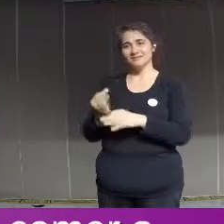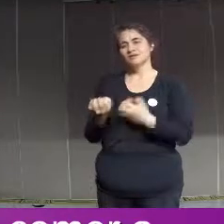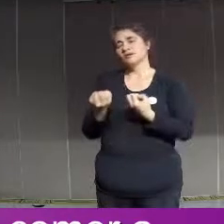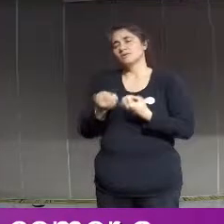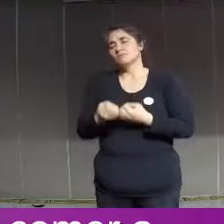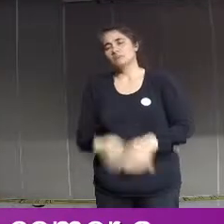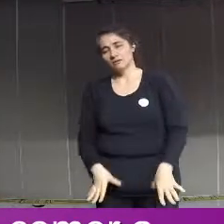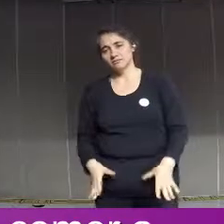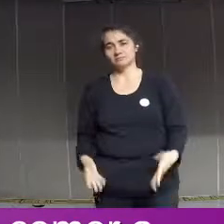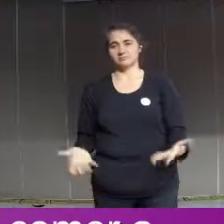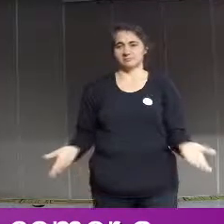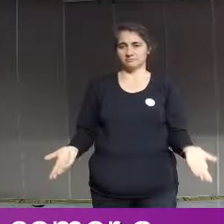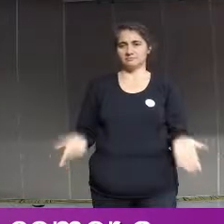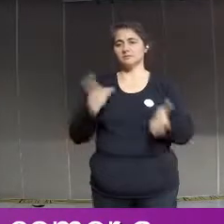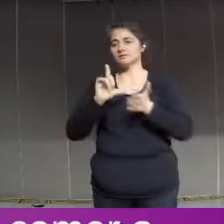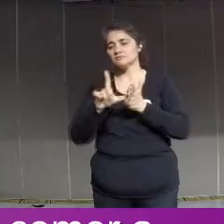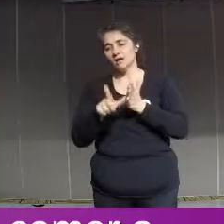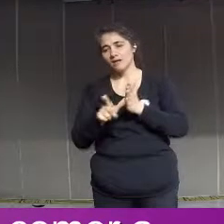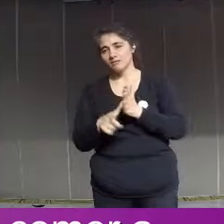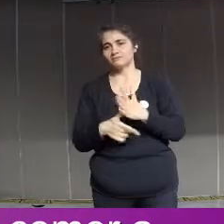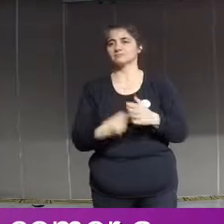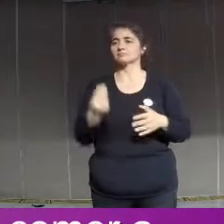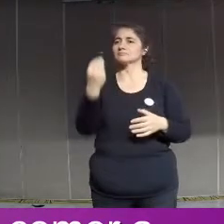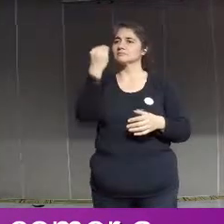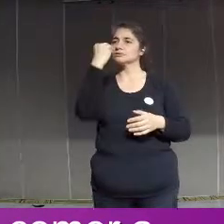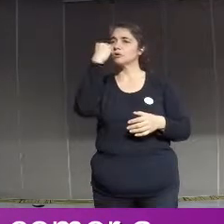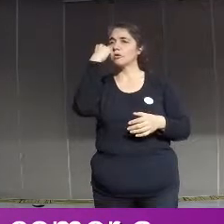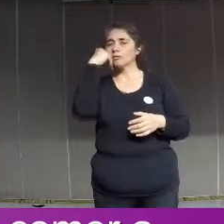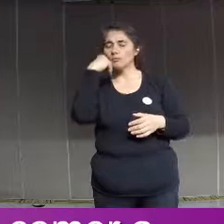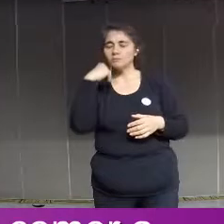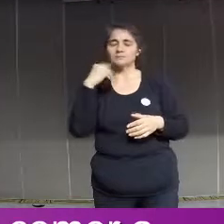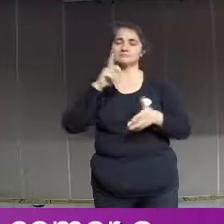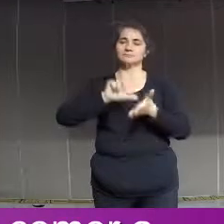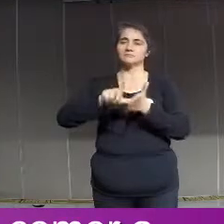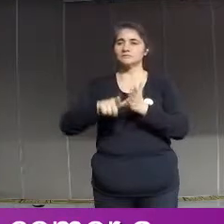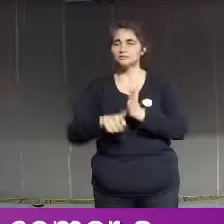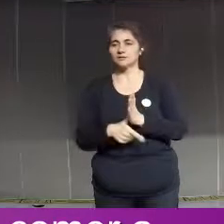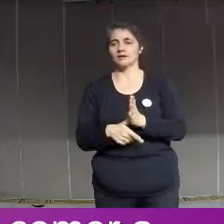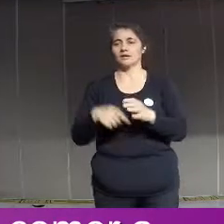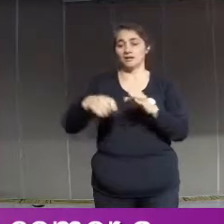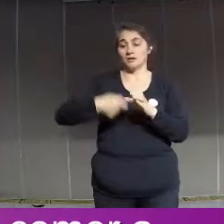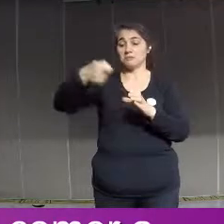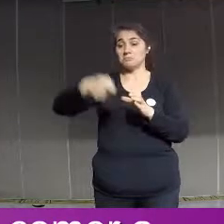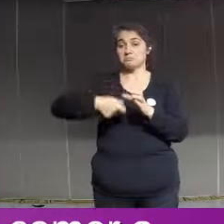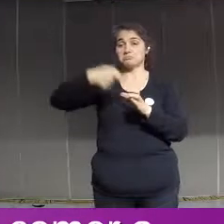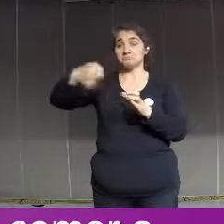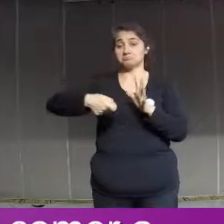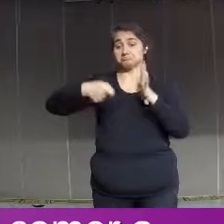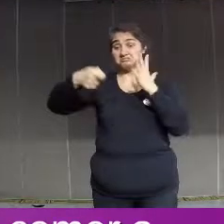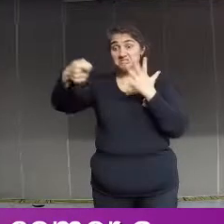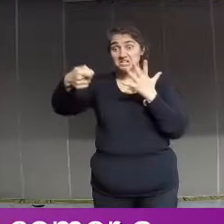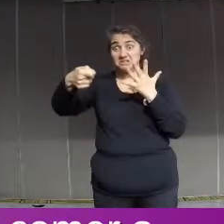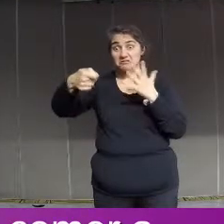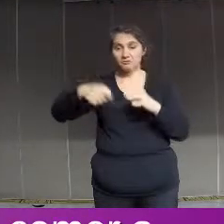trastornos neurológicos. Muchas veces pasa que vos le das de comer 5 cucharadas bien, a la 6ª empezó a